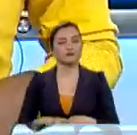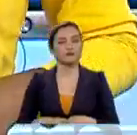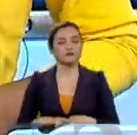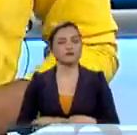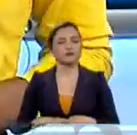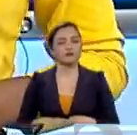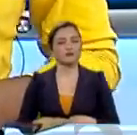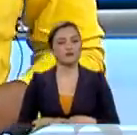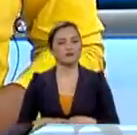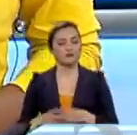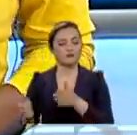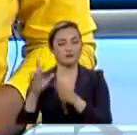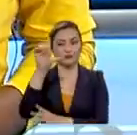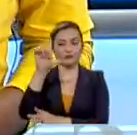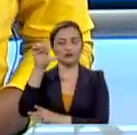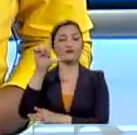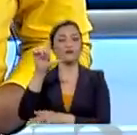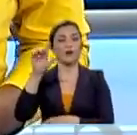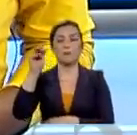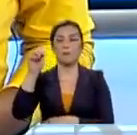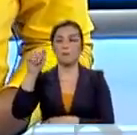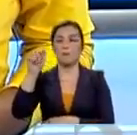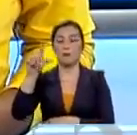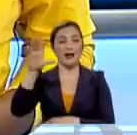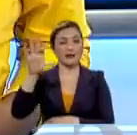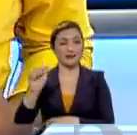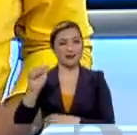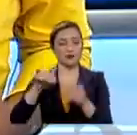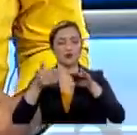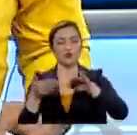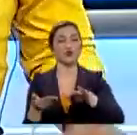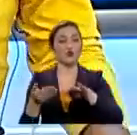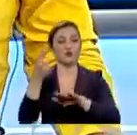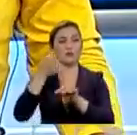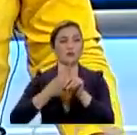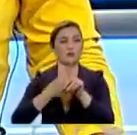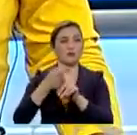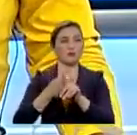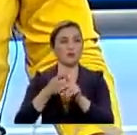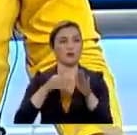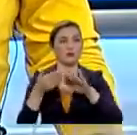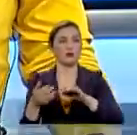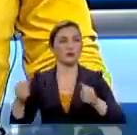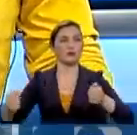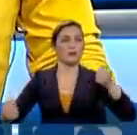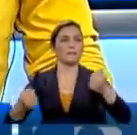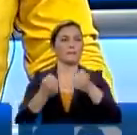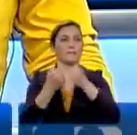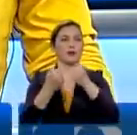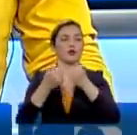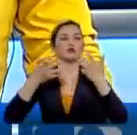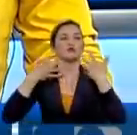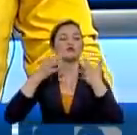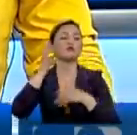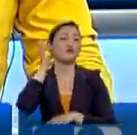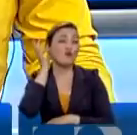horas. Este lunes, Roberto Malta cumplió un mes de fallecido tras sufrir un accidente de tránsito en Urdesa, en Guayaquil. La mujer